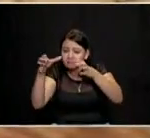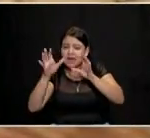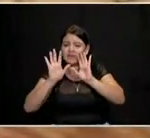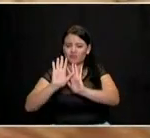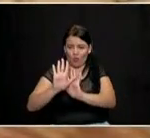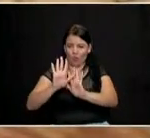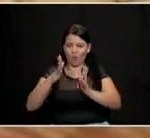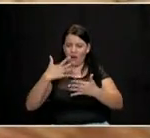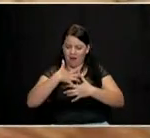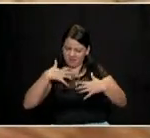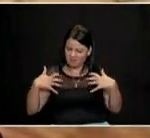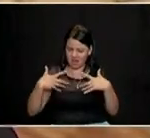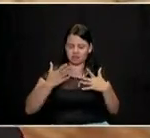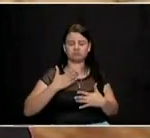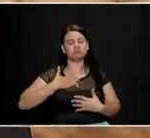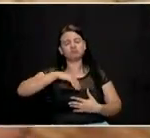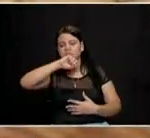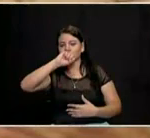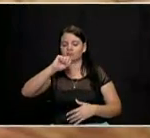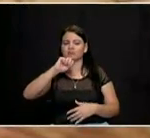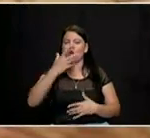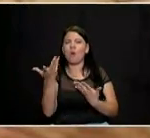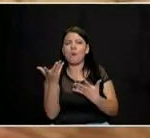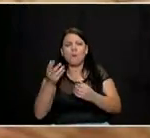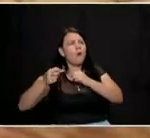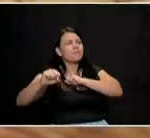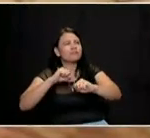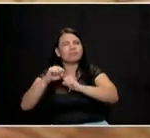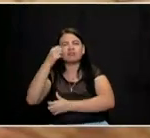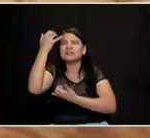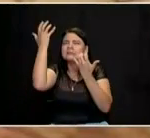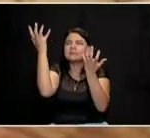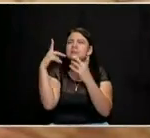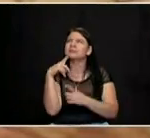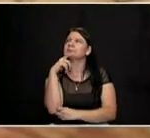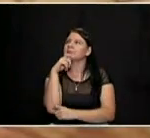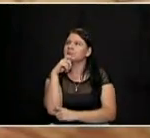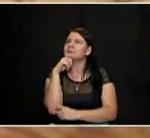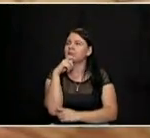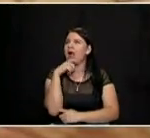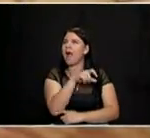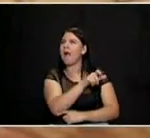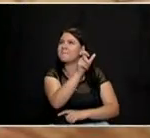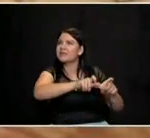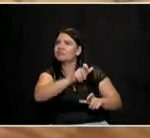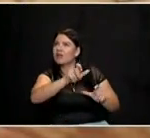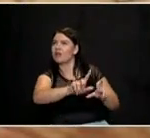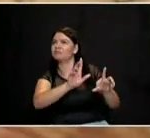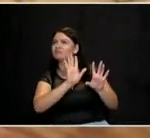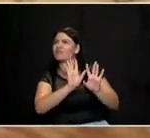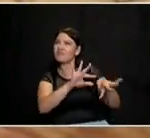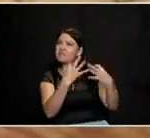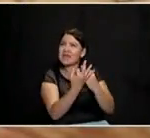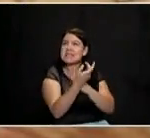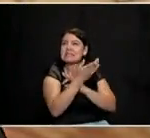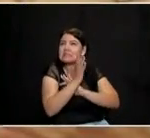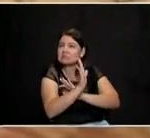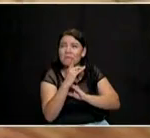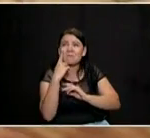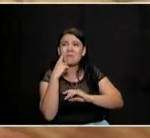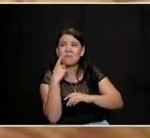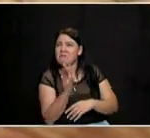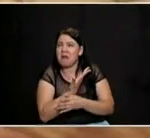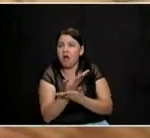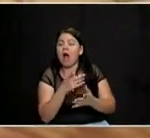acciones que permitan llevar la idea de la tenencia responsable a las familias y a los hogares